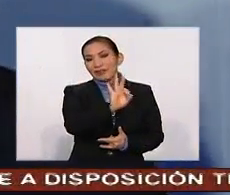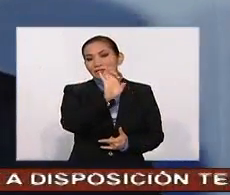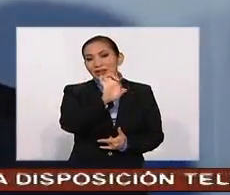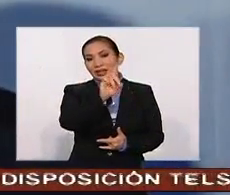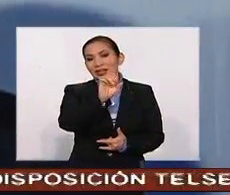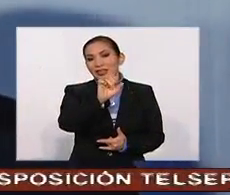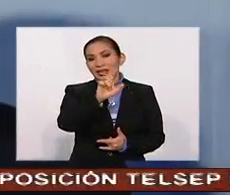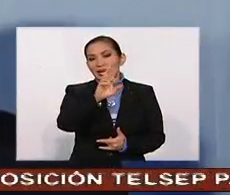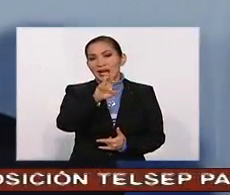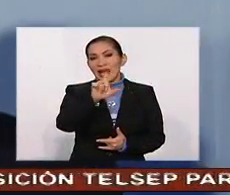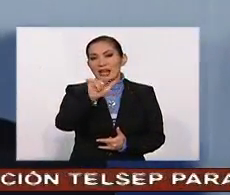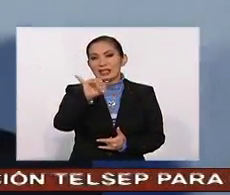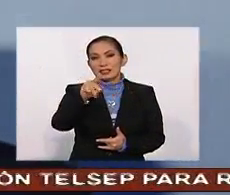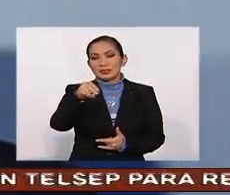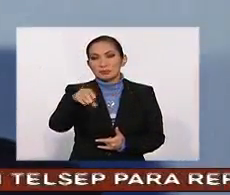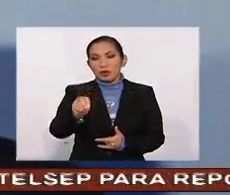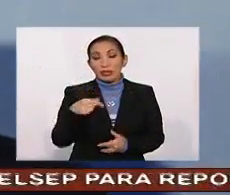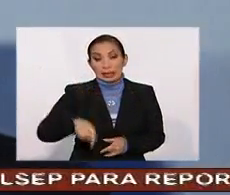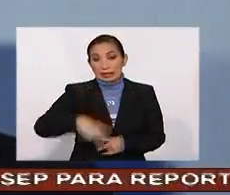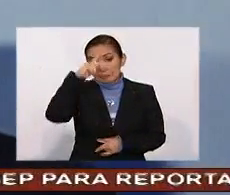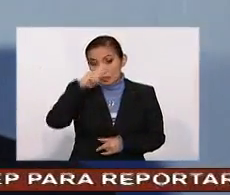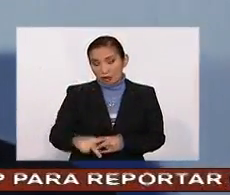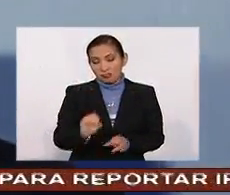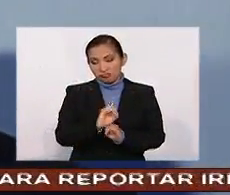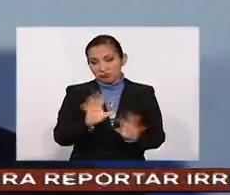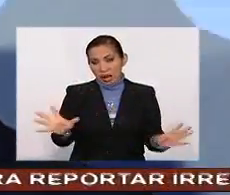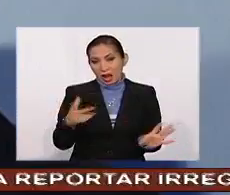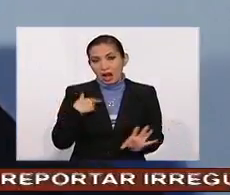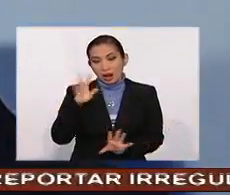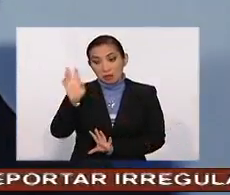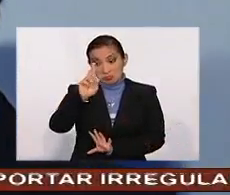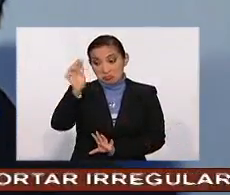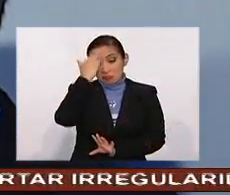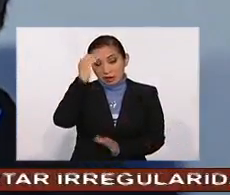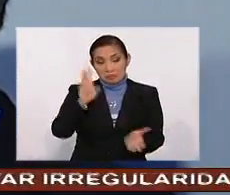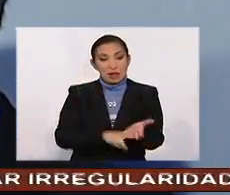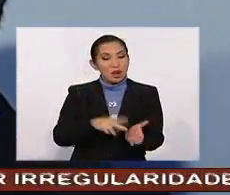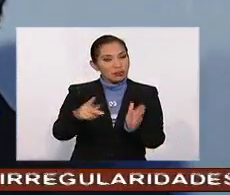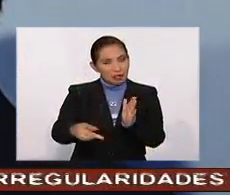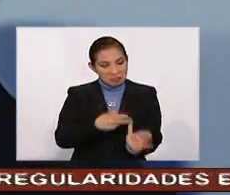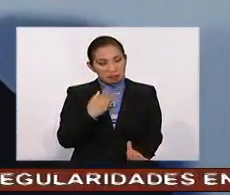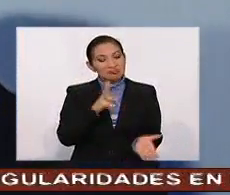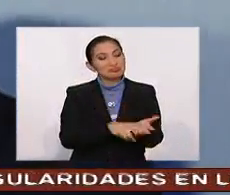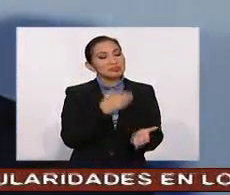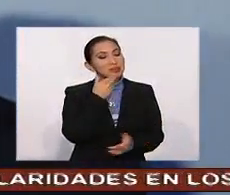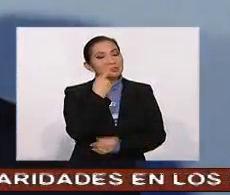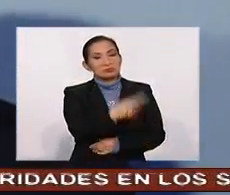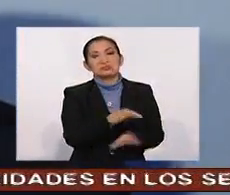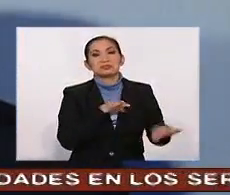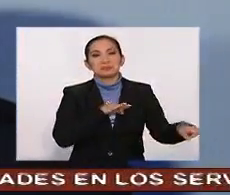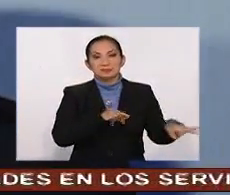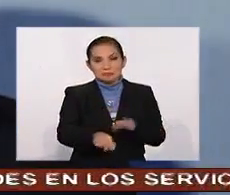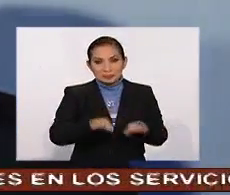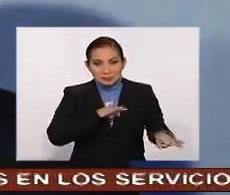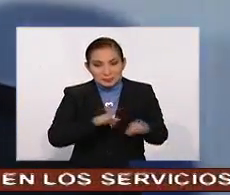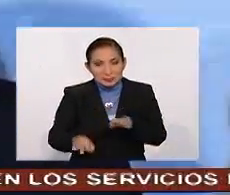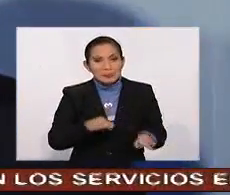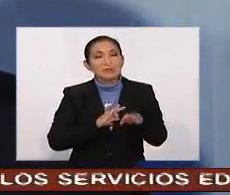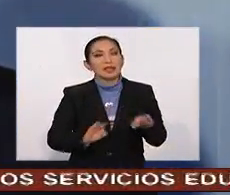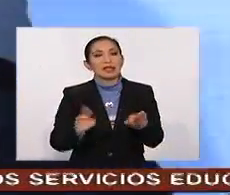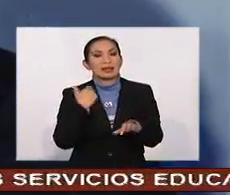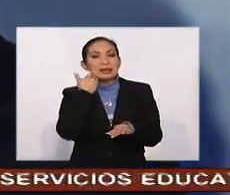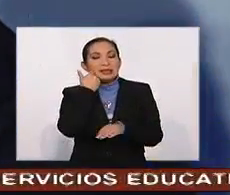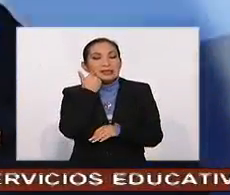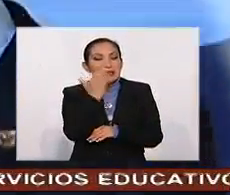de este gran país, y por supuesto que nosotros reconocemos una vez más la voluntad